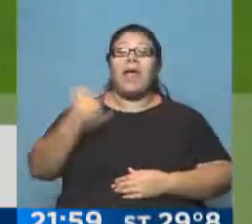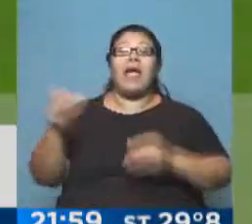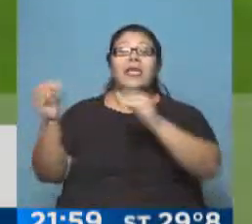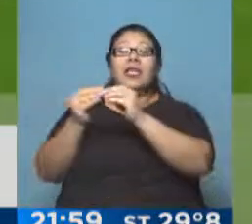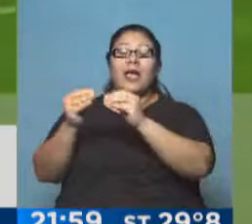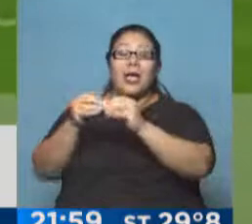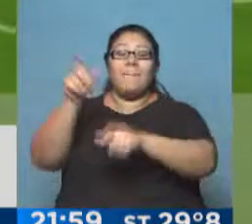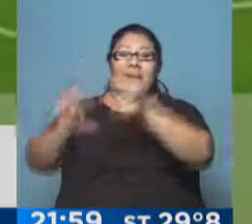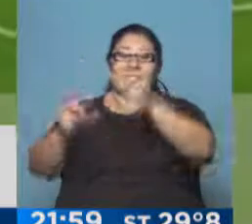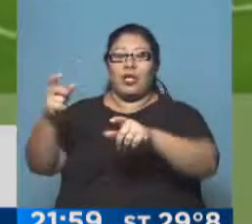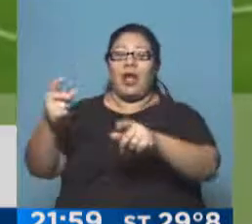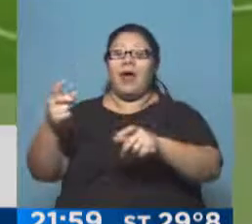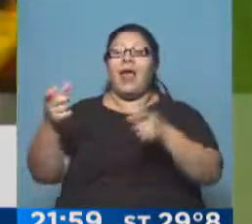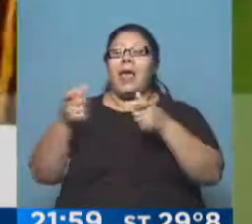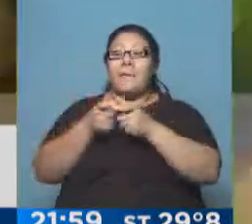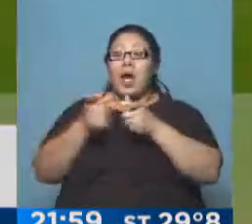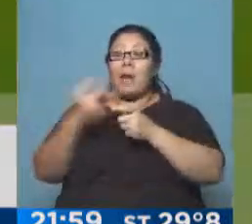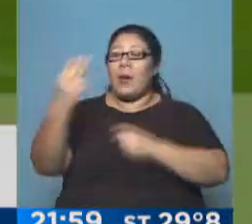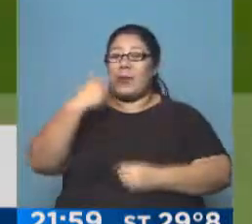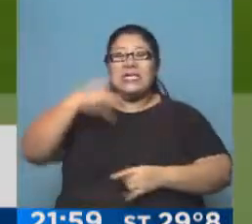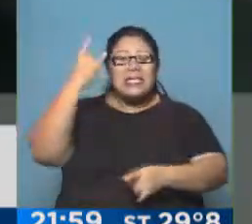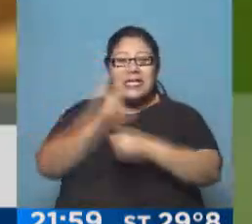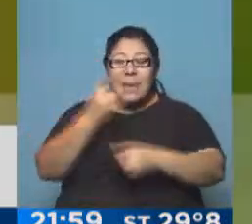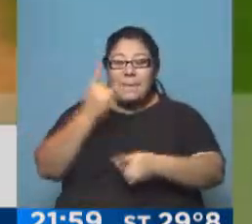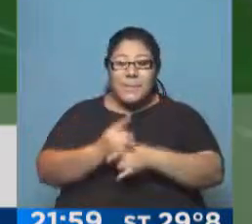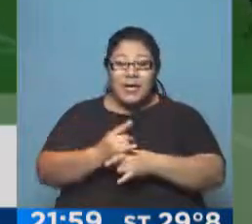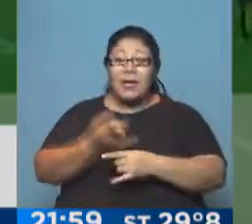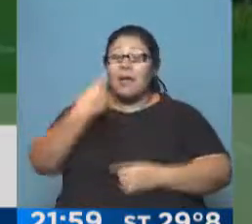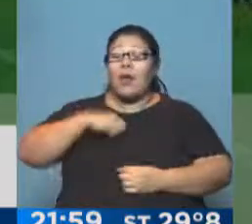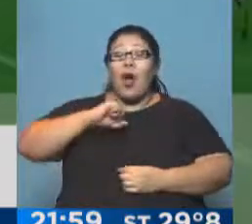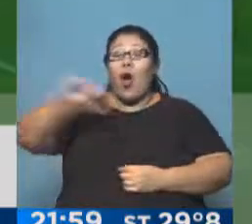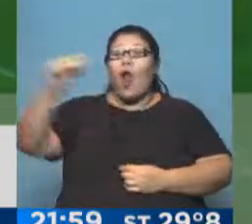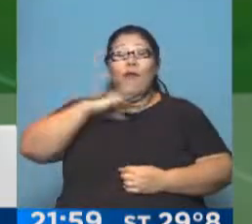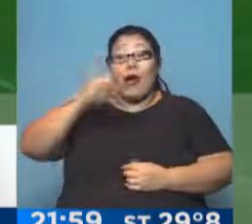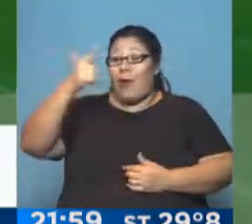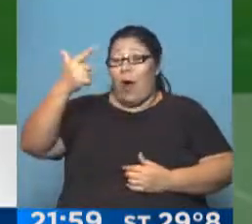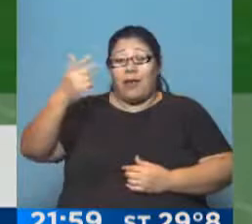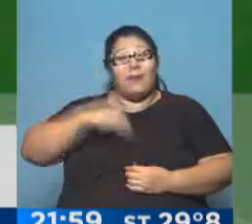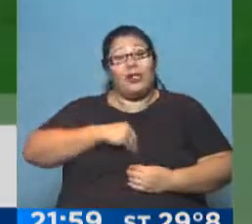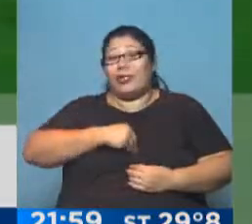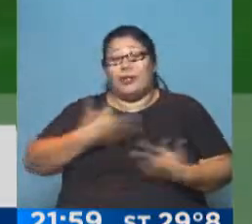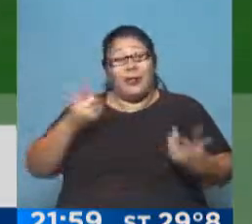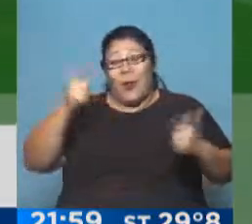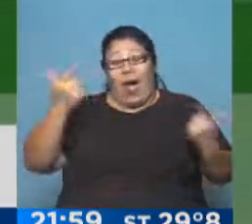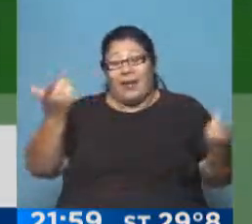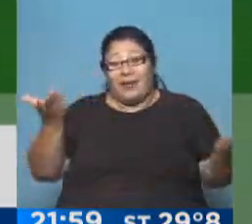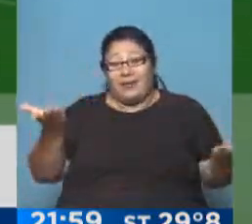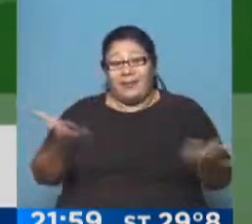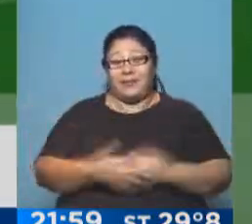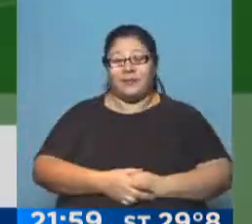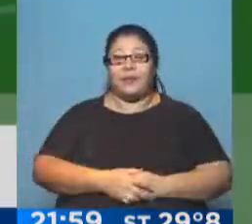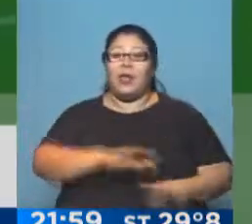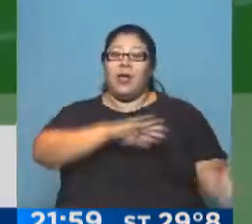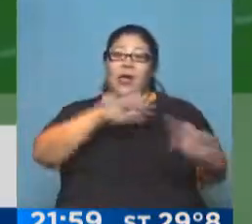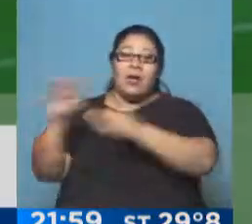lo sé. Así que ahora los voy a nombrar, pero no le puedo dedicar los goles, lamentablemente, porque no hay, ¿eh? El gran